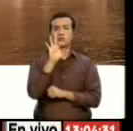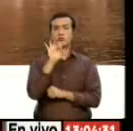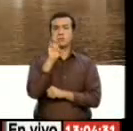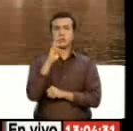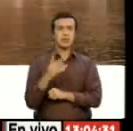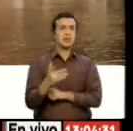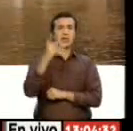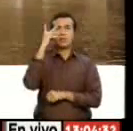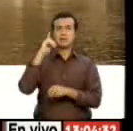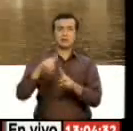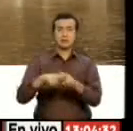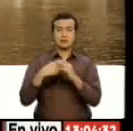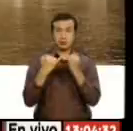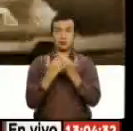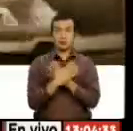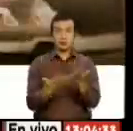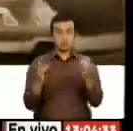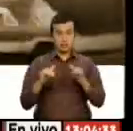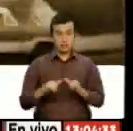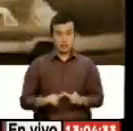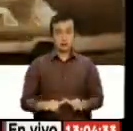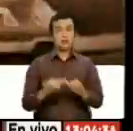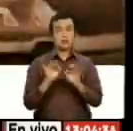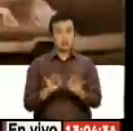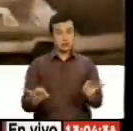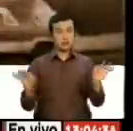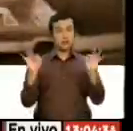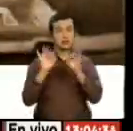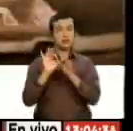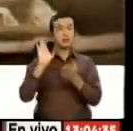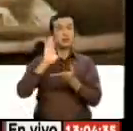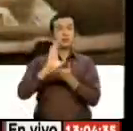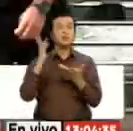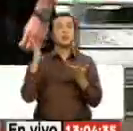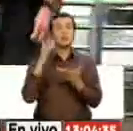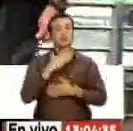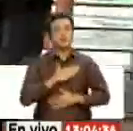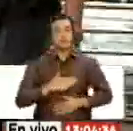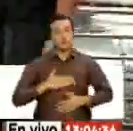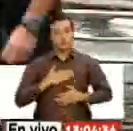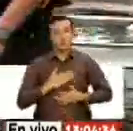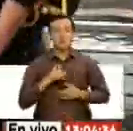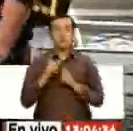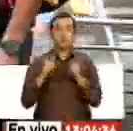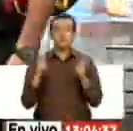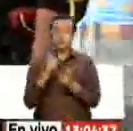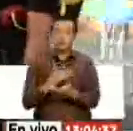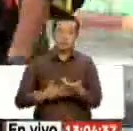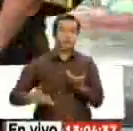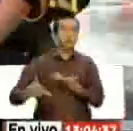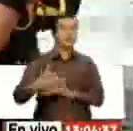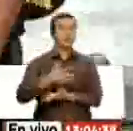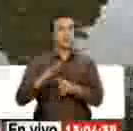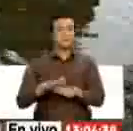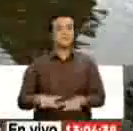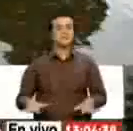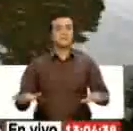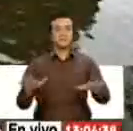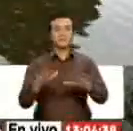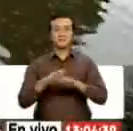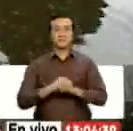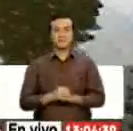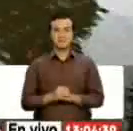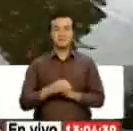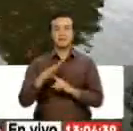marzo de 1596. Y actualmente continúa siendo un importante centro para la distracción y relajamiento de residentes y visitantes. Es